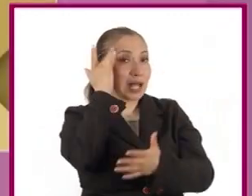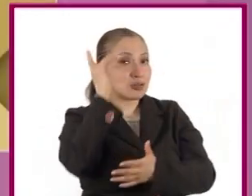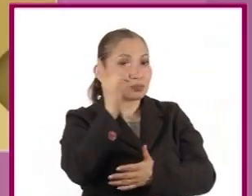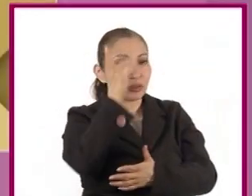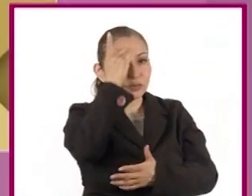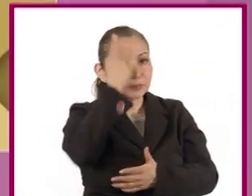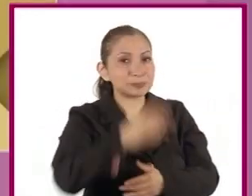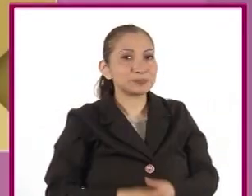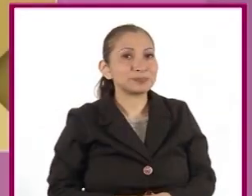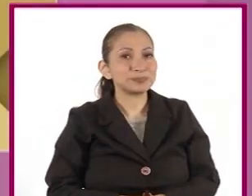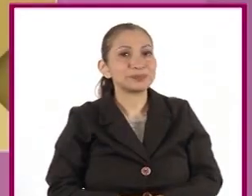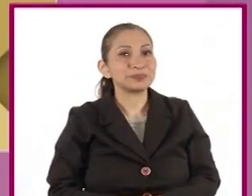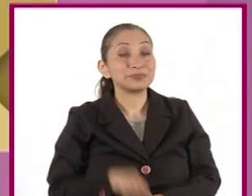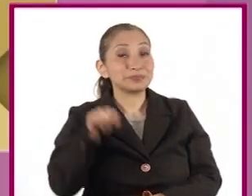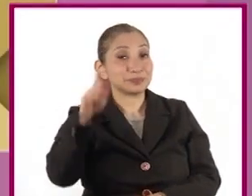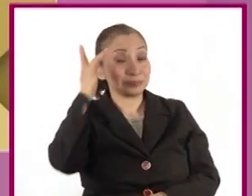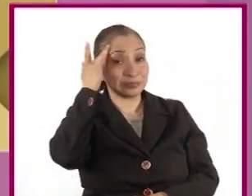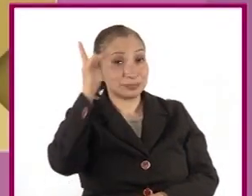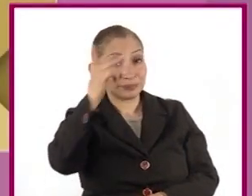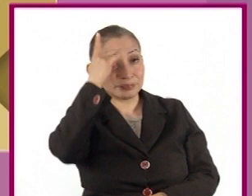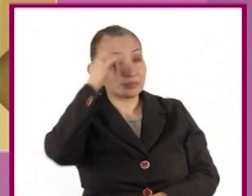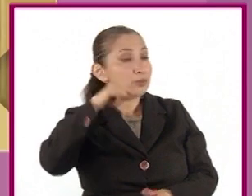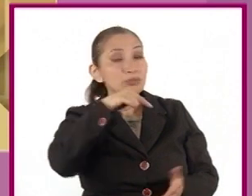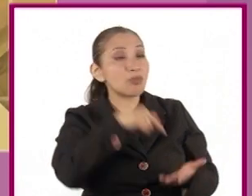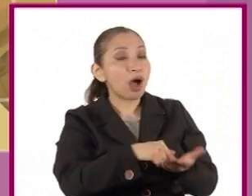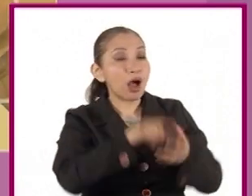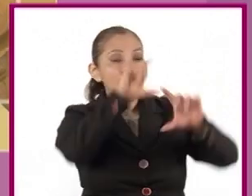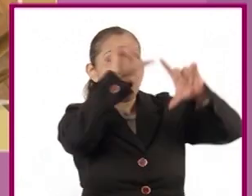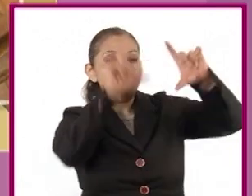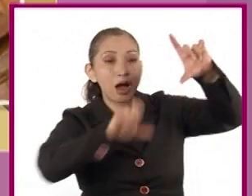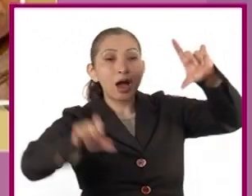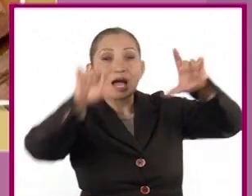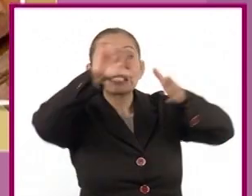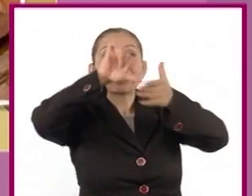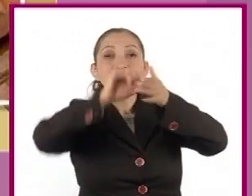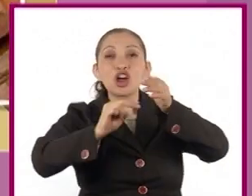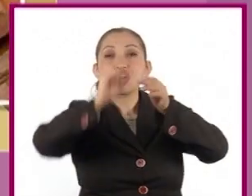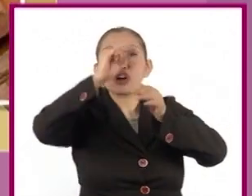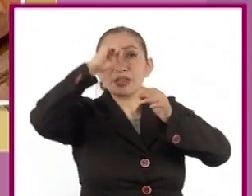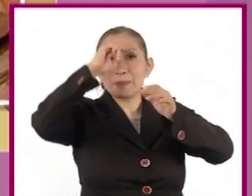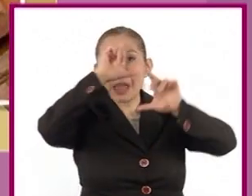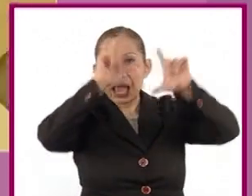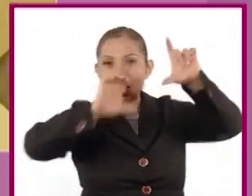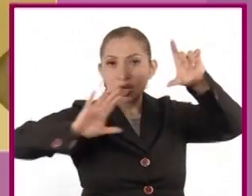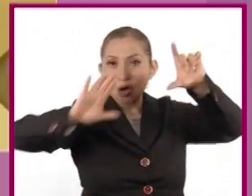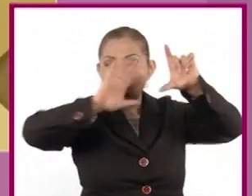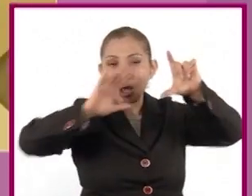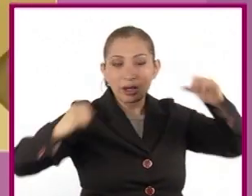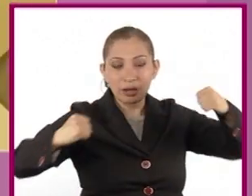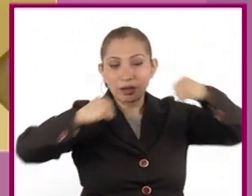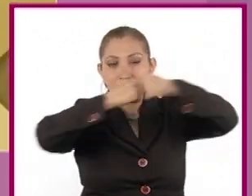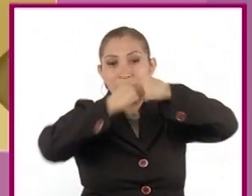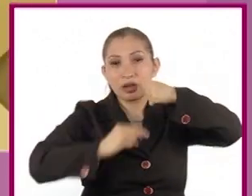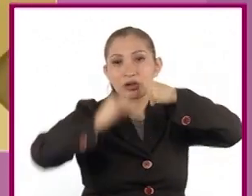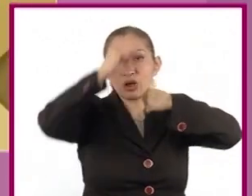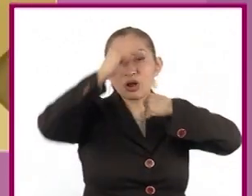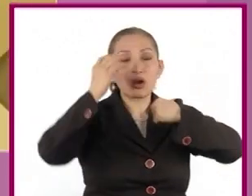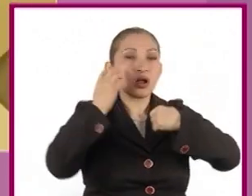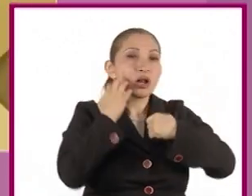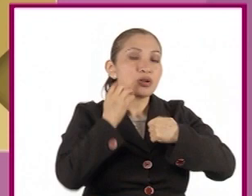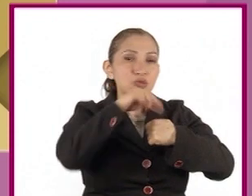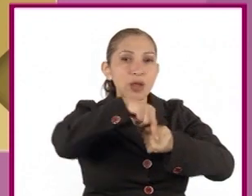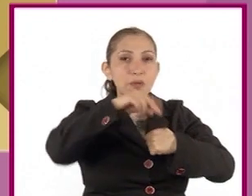Potosí. San Luis Potosí se encuentra en la región centro-norte del país y colinda al norte con Nuevo